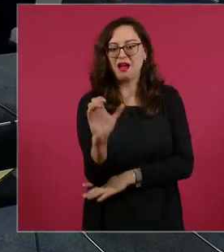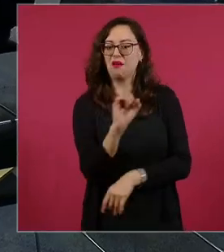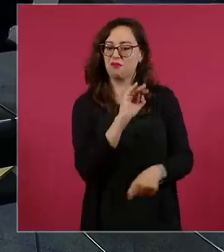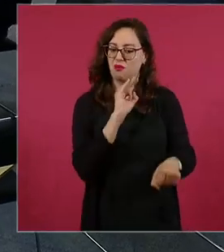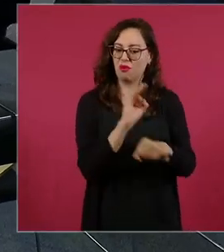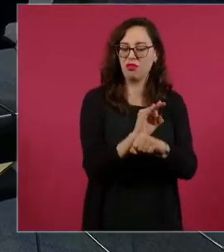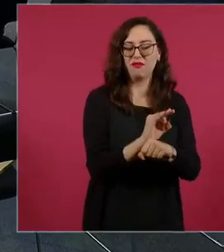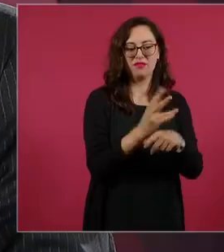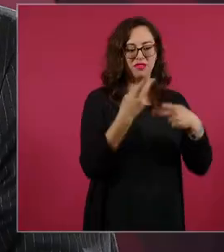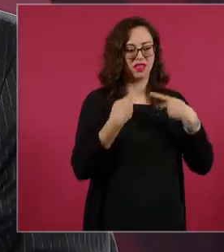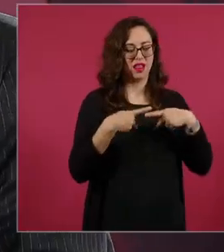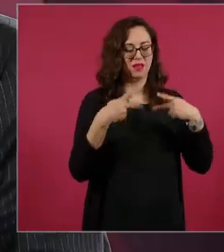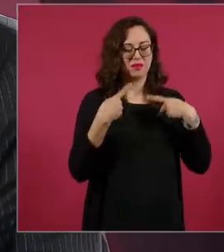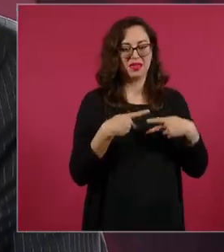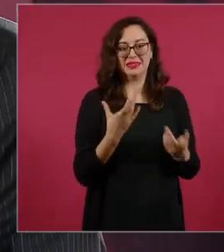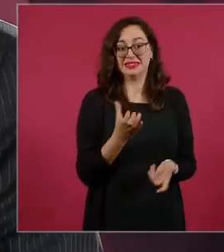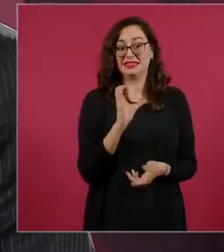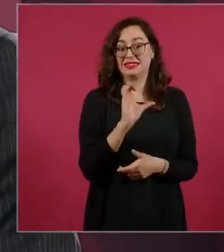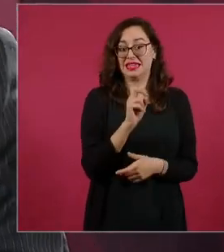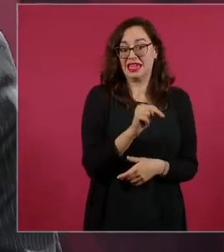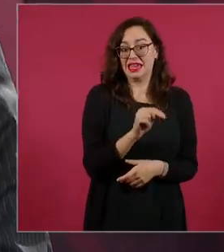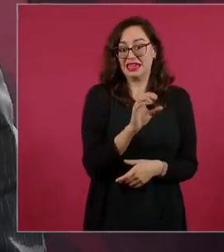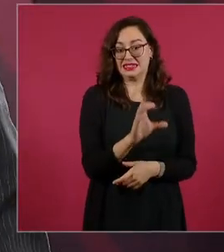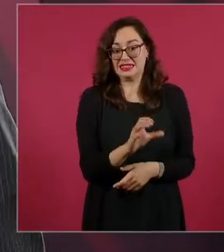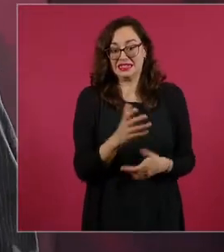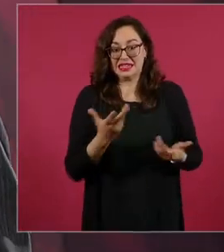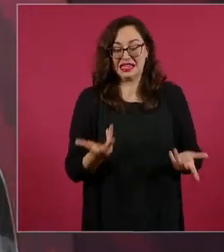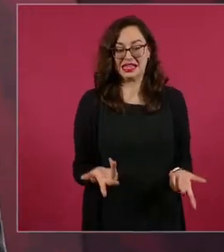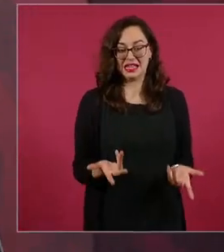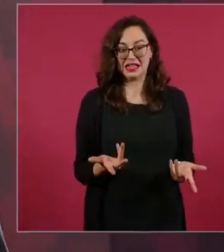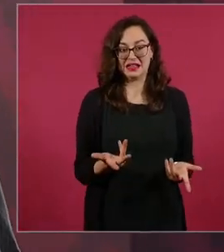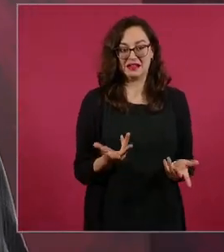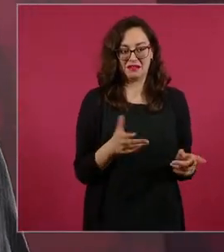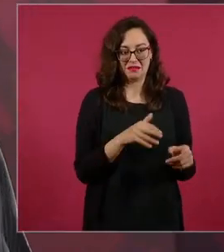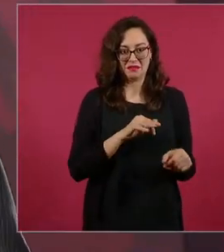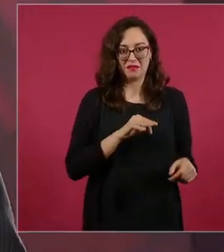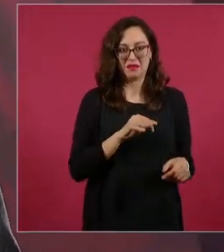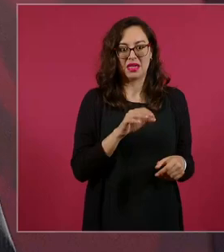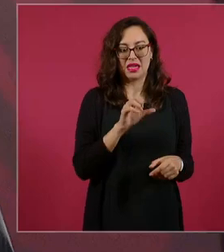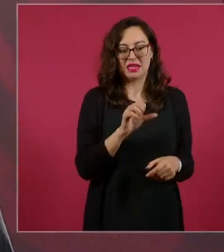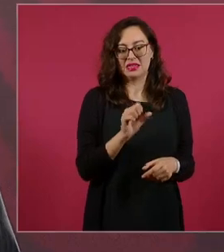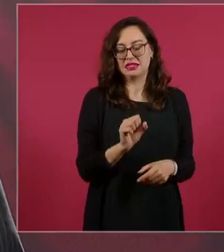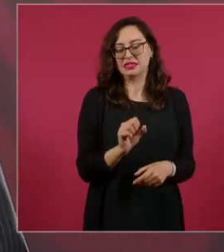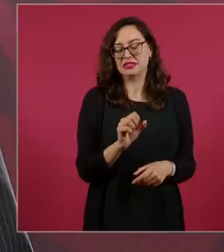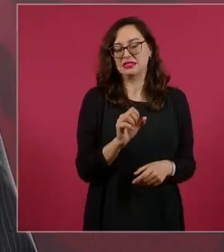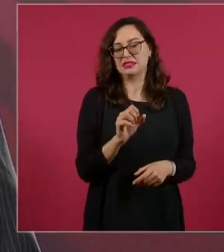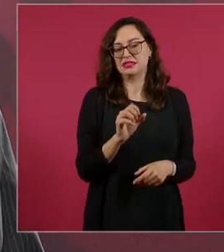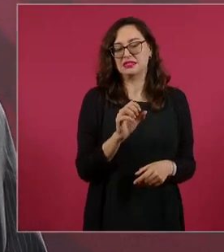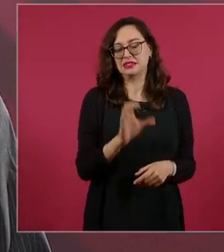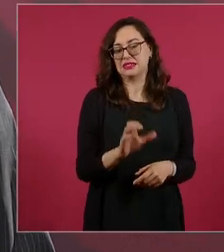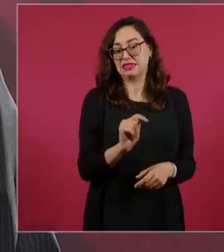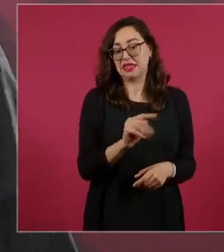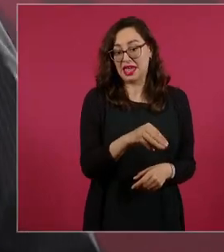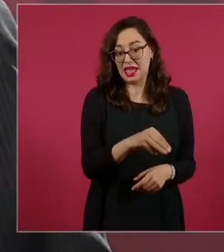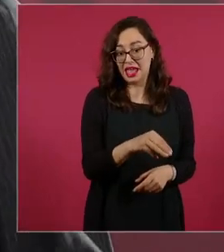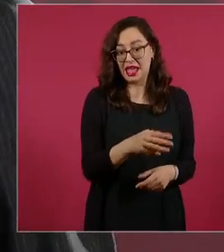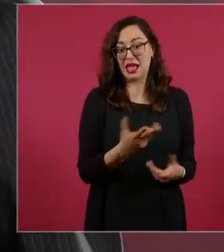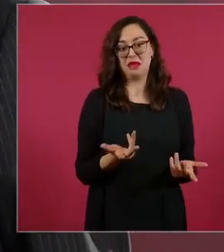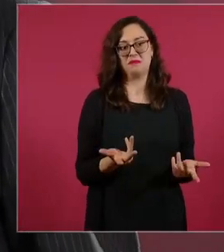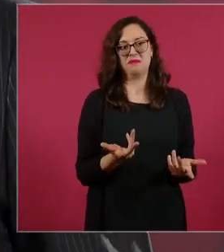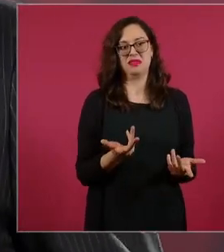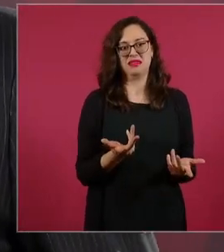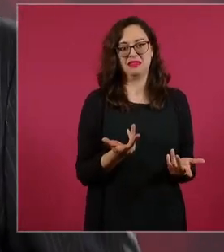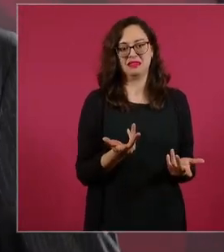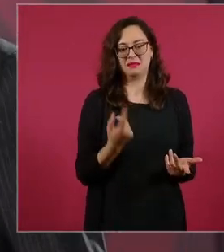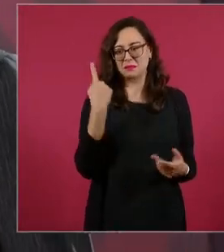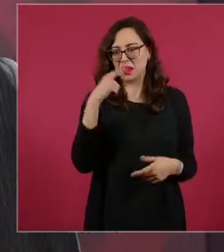La CNC Confederación Nacional Campesina La CTM La confederación De